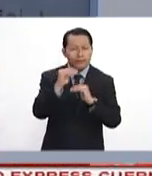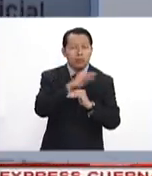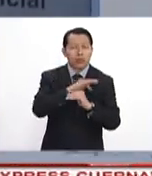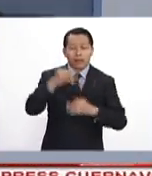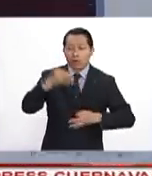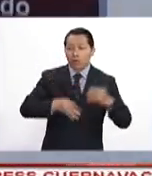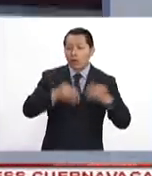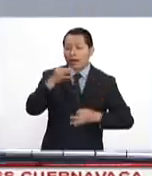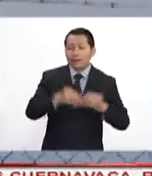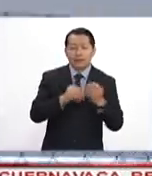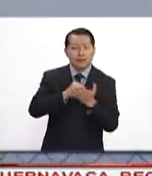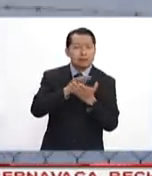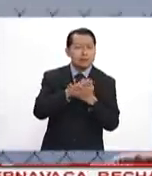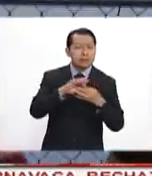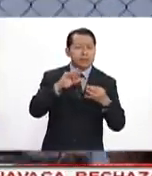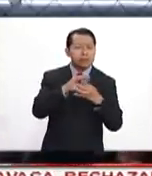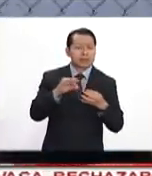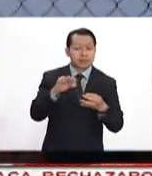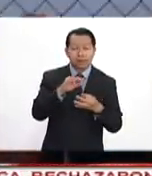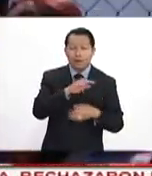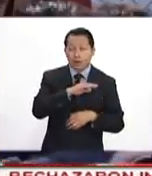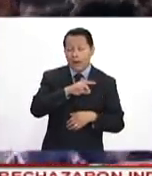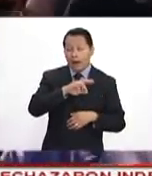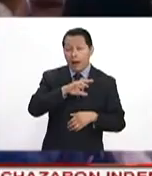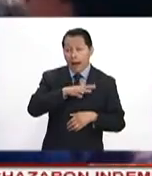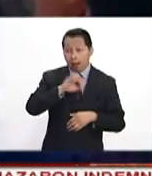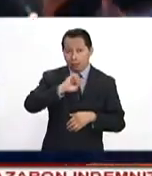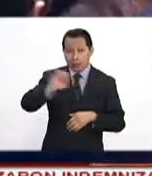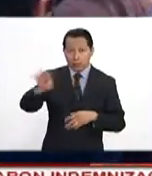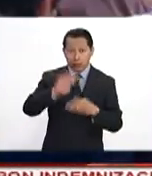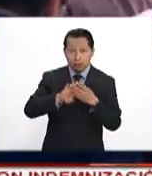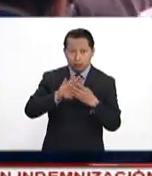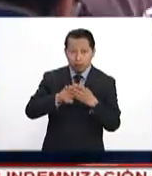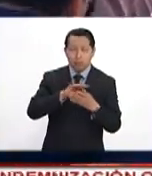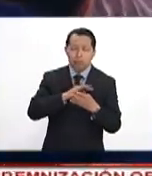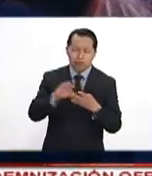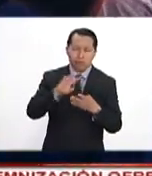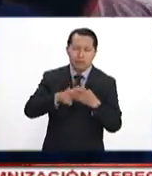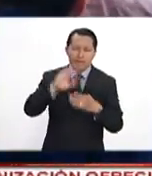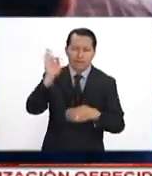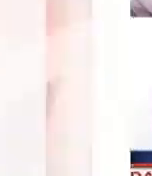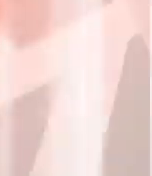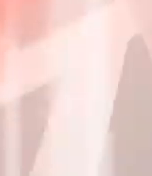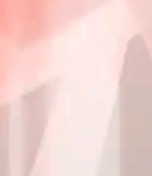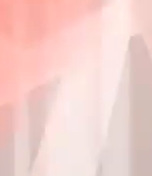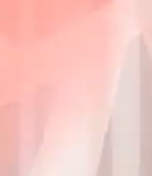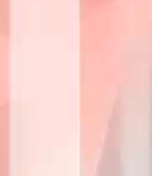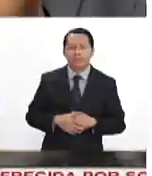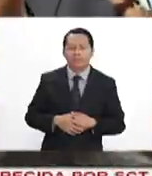su situación jurídica y que, de ir a prisión, será recluido en un penal federal.